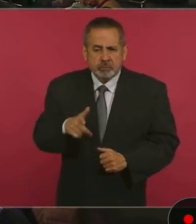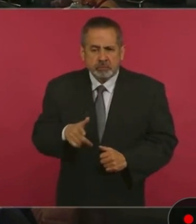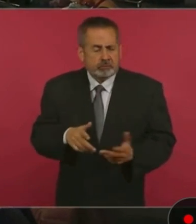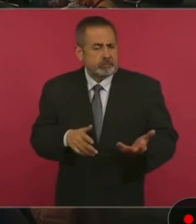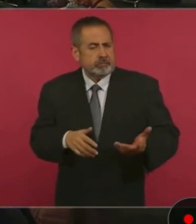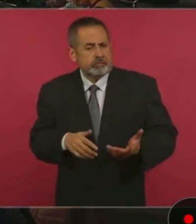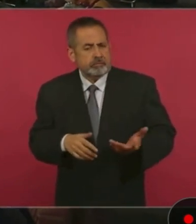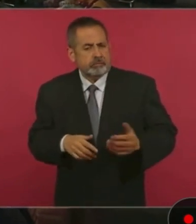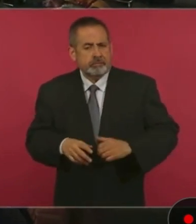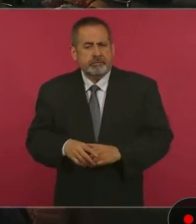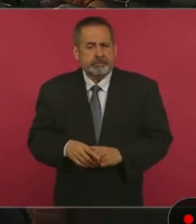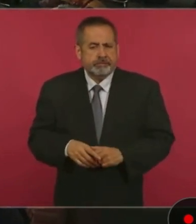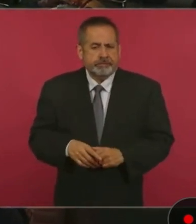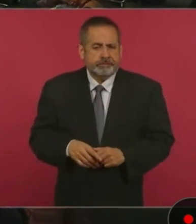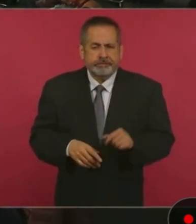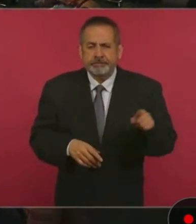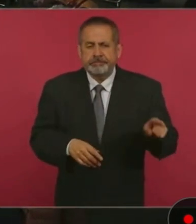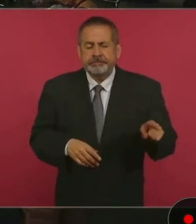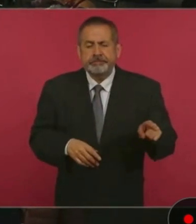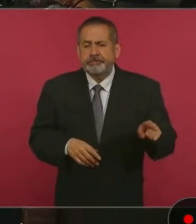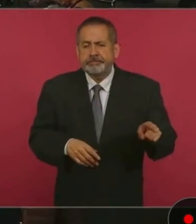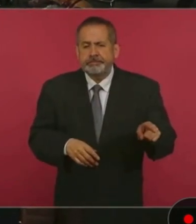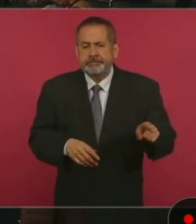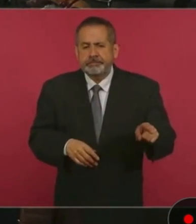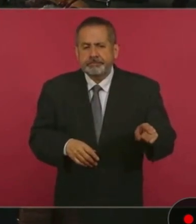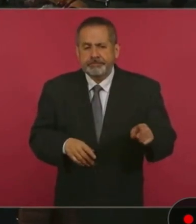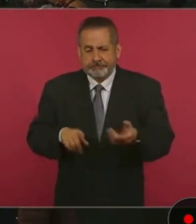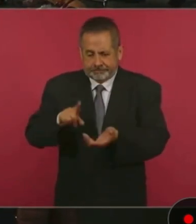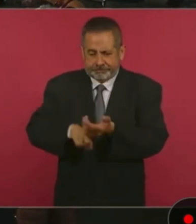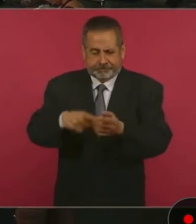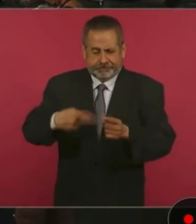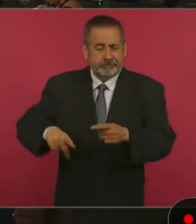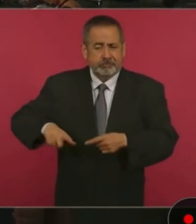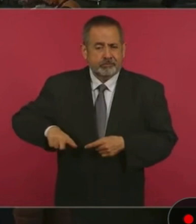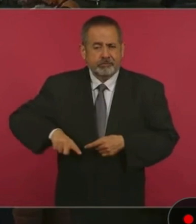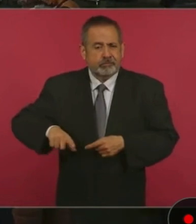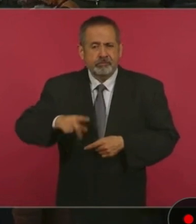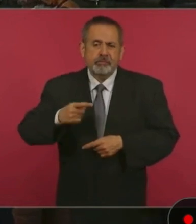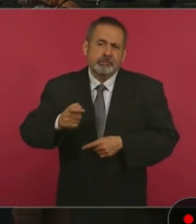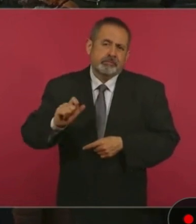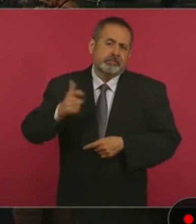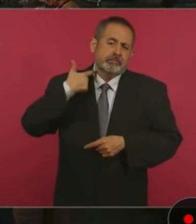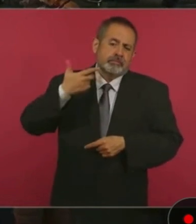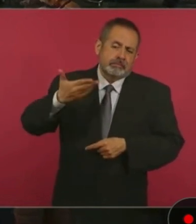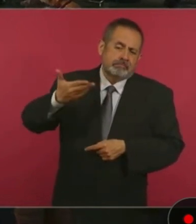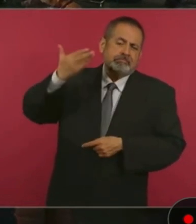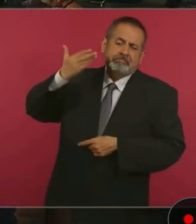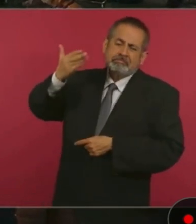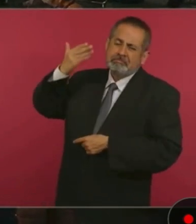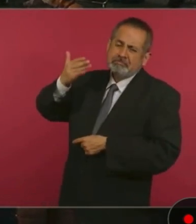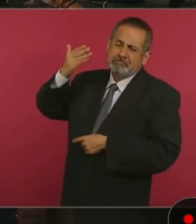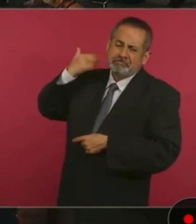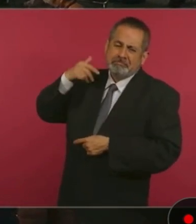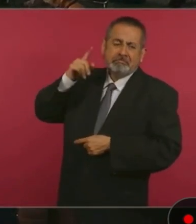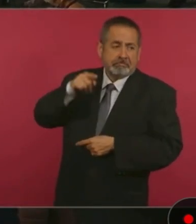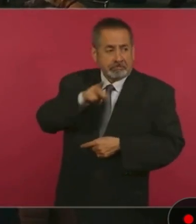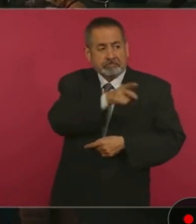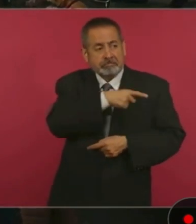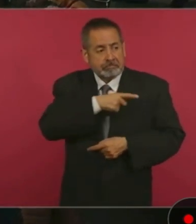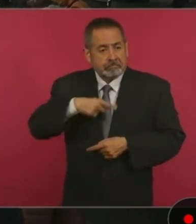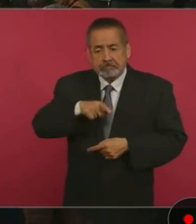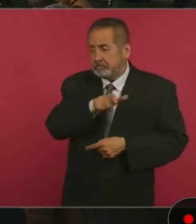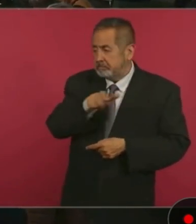que ni siquiera es de este gobierno, la deuda viene de tiempo atrás.